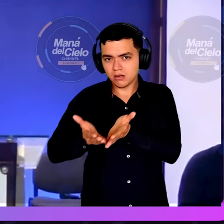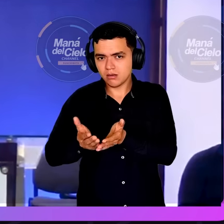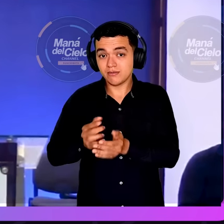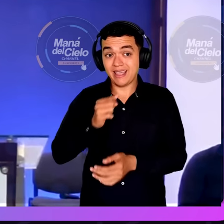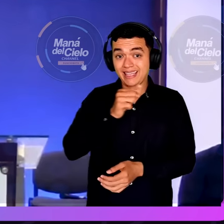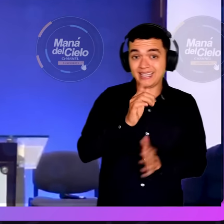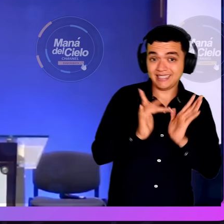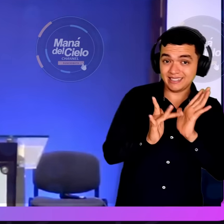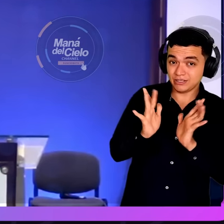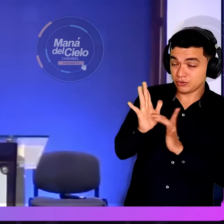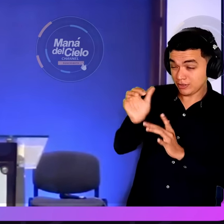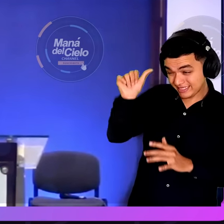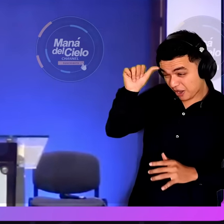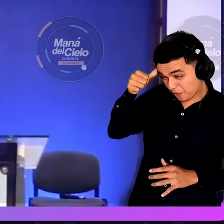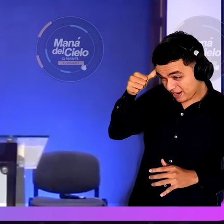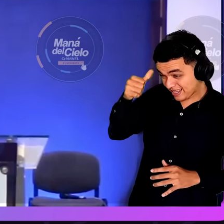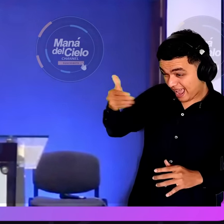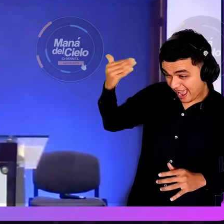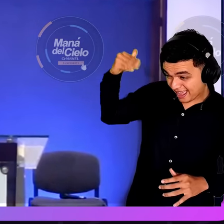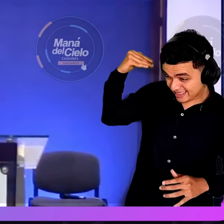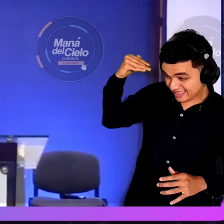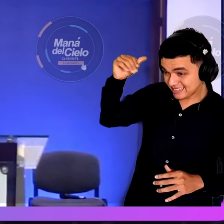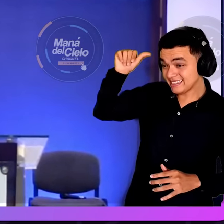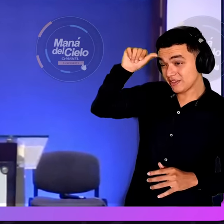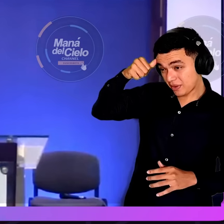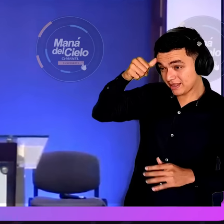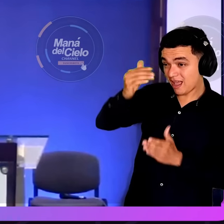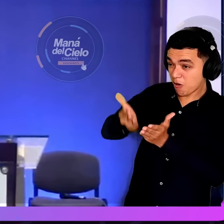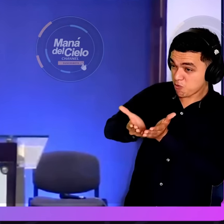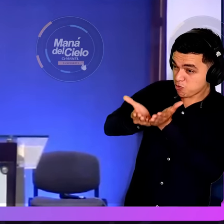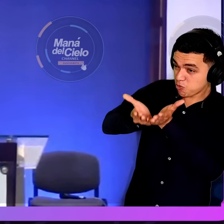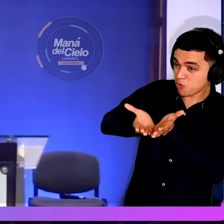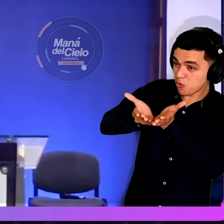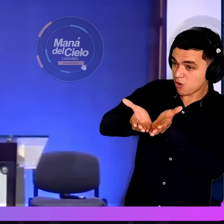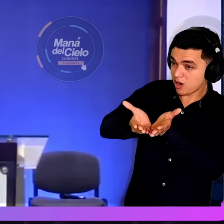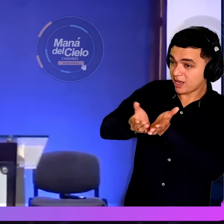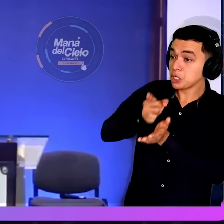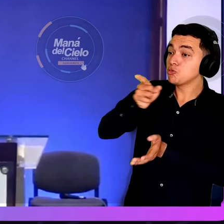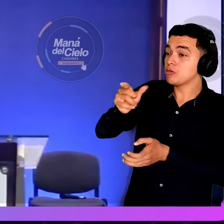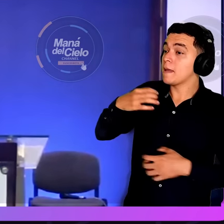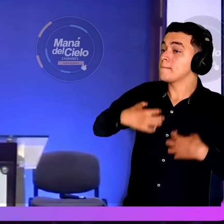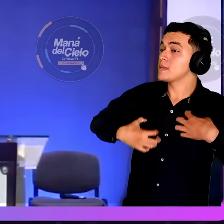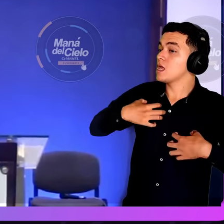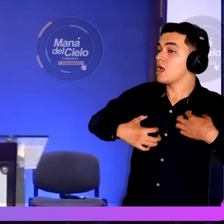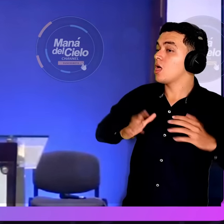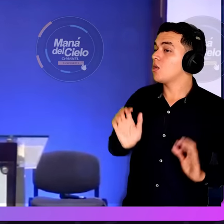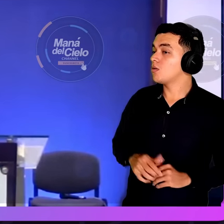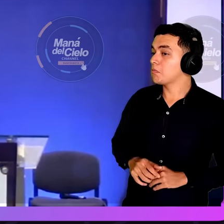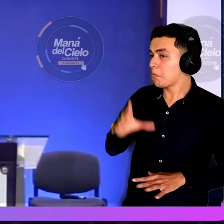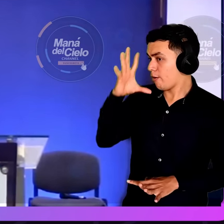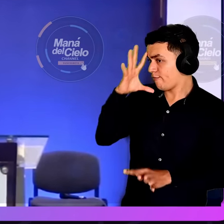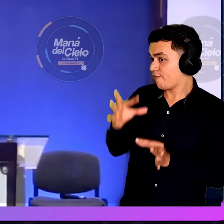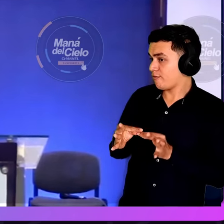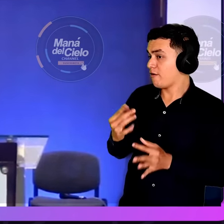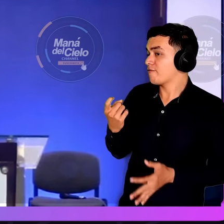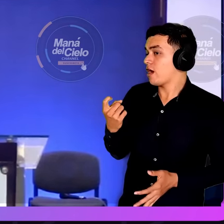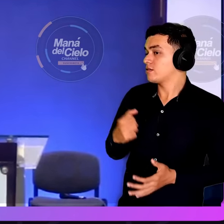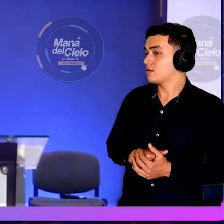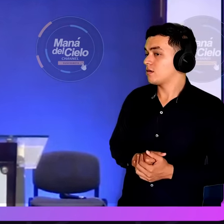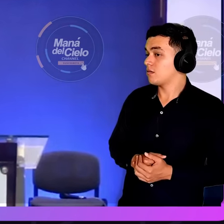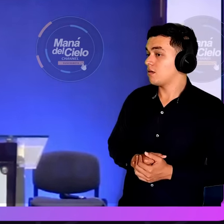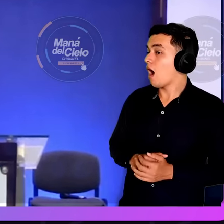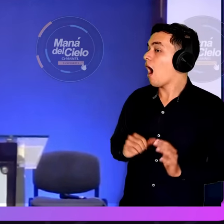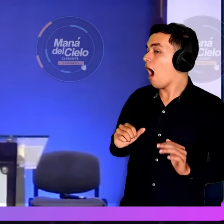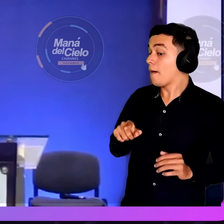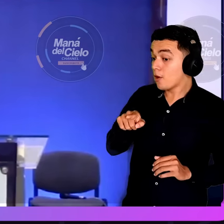un judío, y no creyó en ese momento, se llenó de miedo y no creyó en ese momento, se llenó fue de pánico, de susto. Pero esta